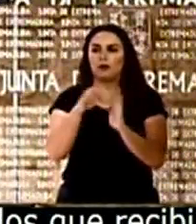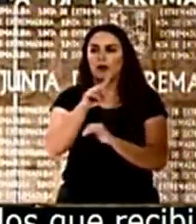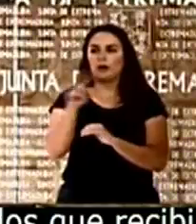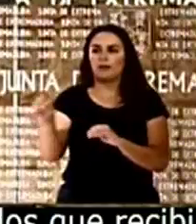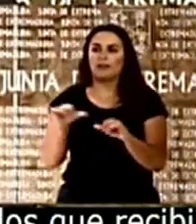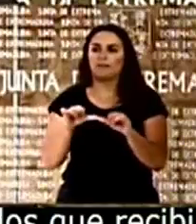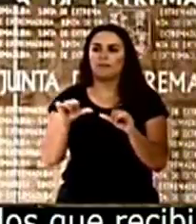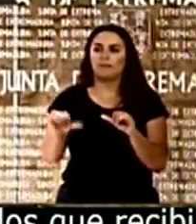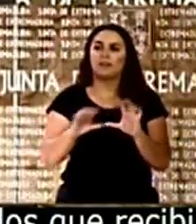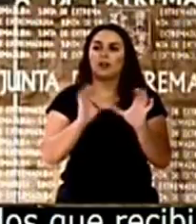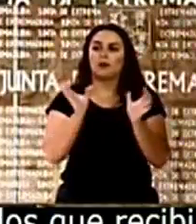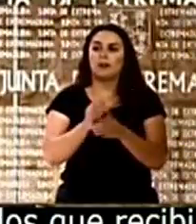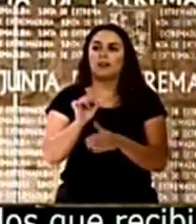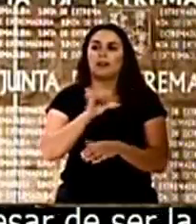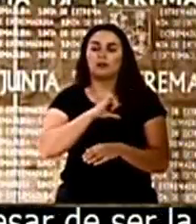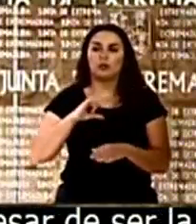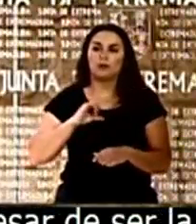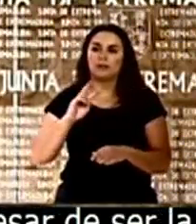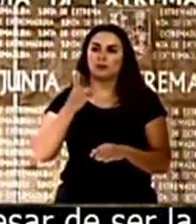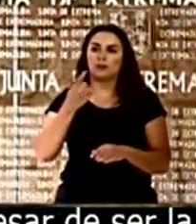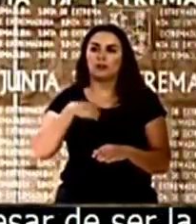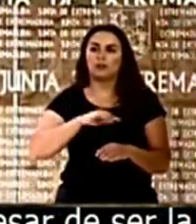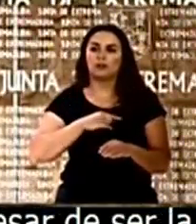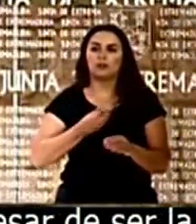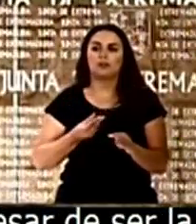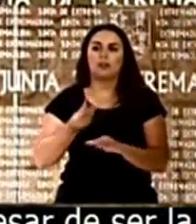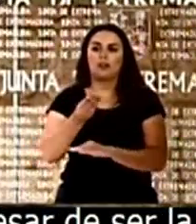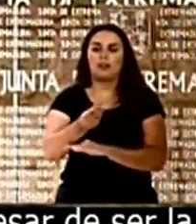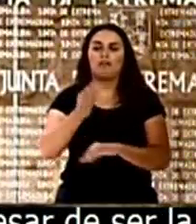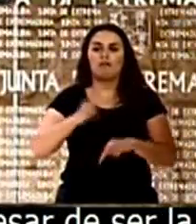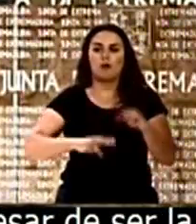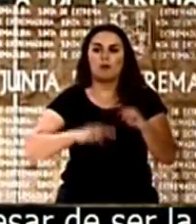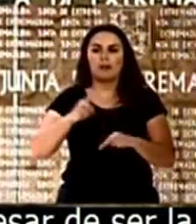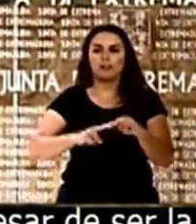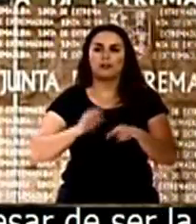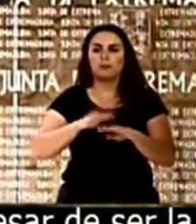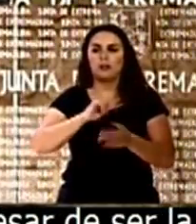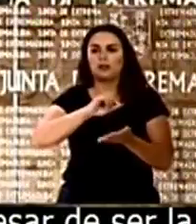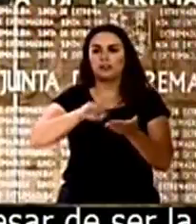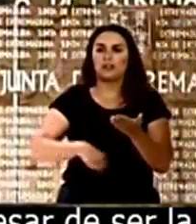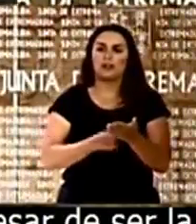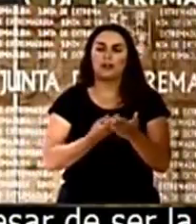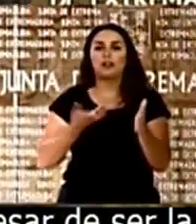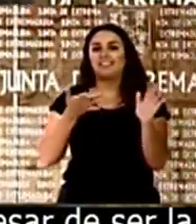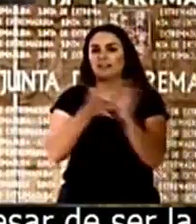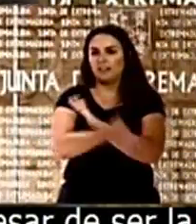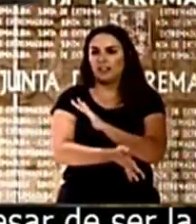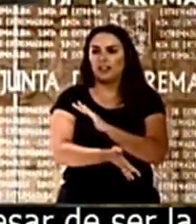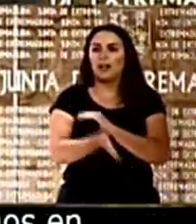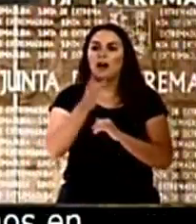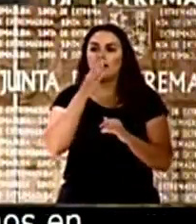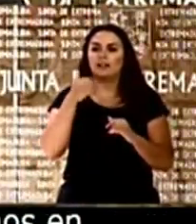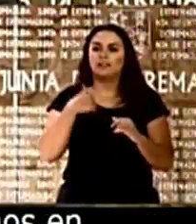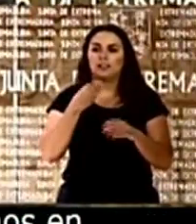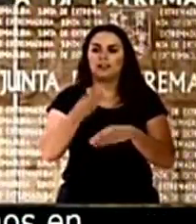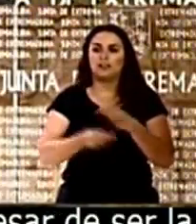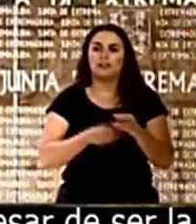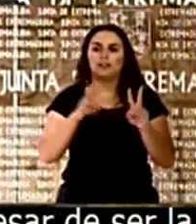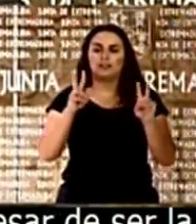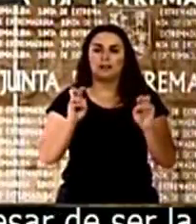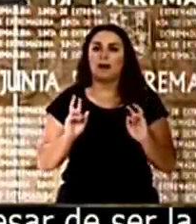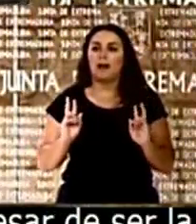segunda comunidad autónoma que más invertimos en fomento de la contratación indefinida, por poner un ejemplo. Se han caído los fondos en transición